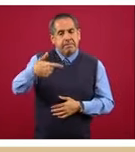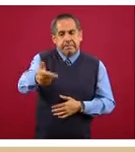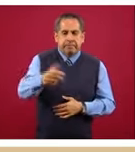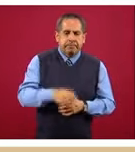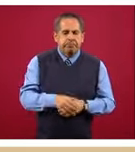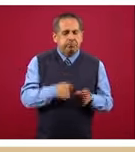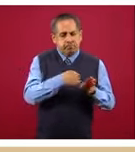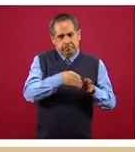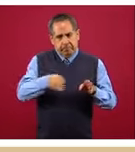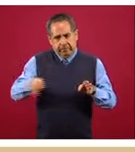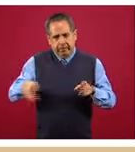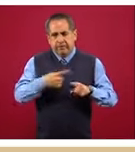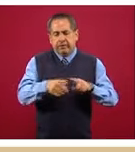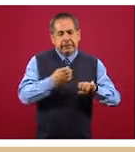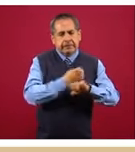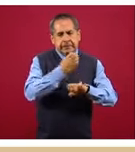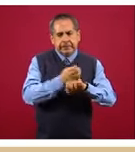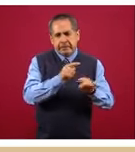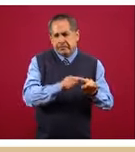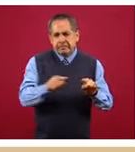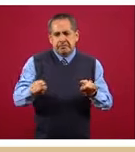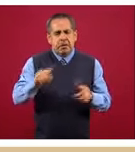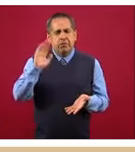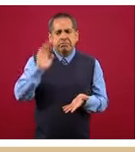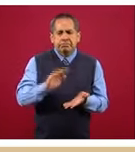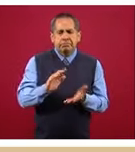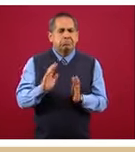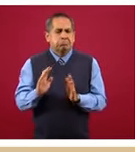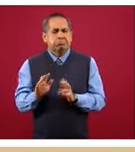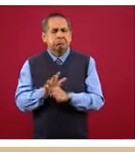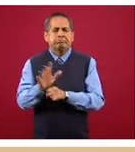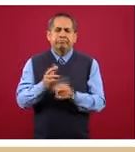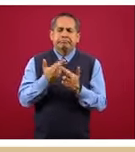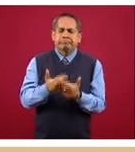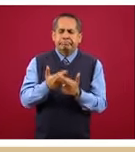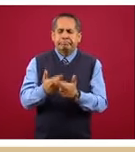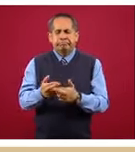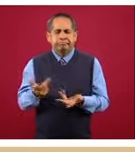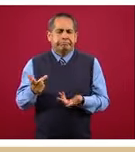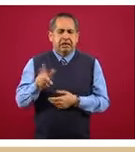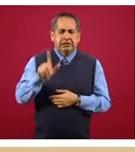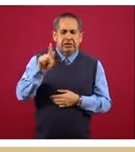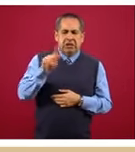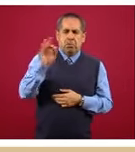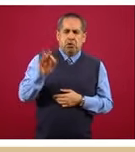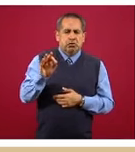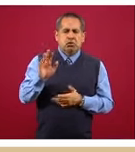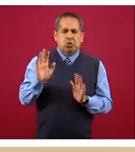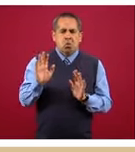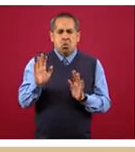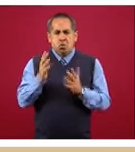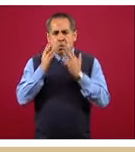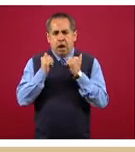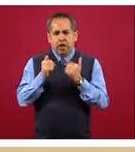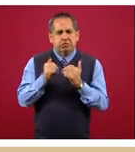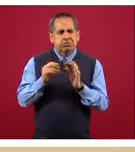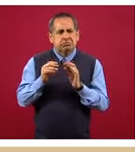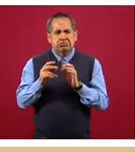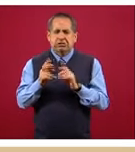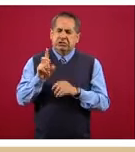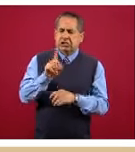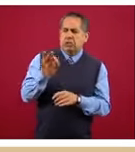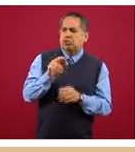demás entidades están por debajo del 70% de su ocupación. Veamos la siguiente diapositiva,